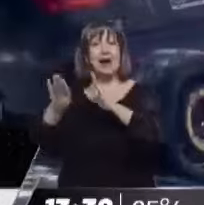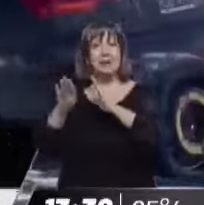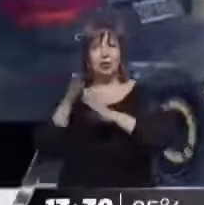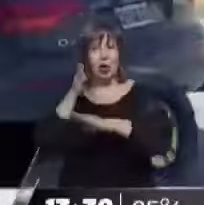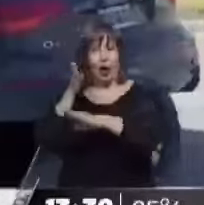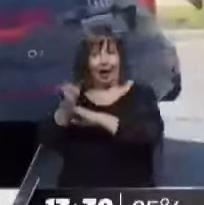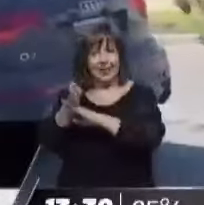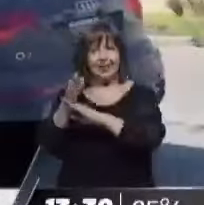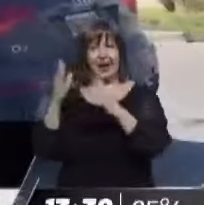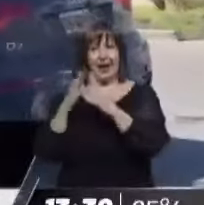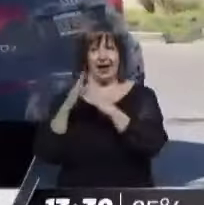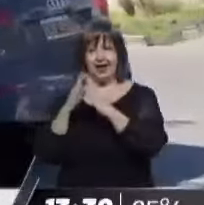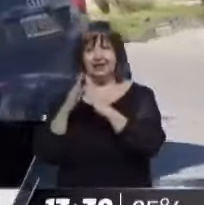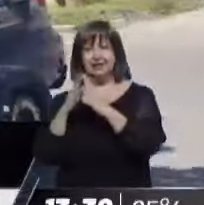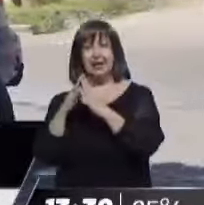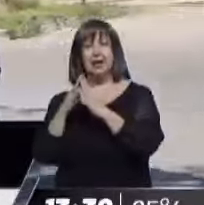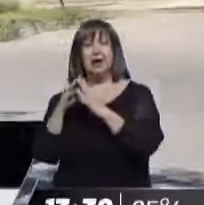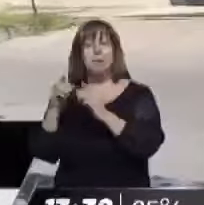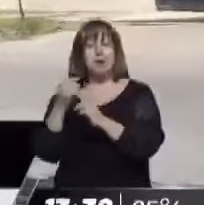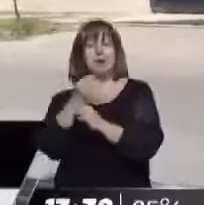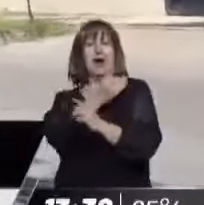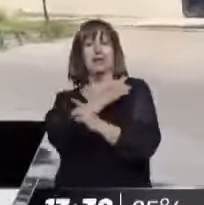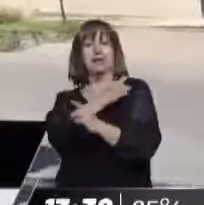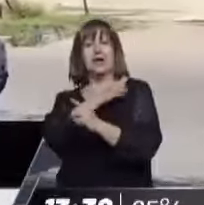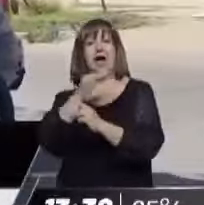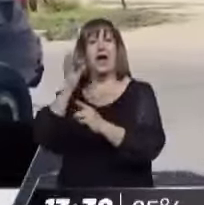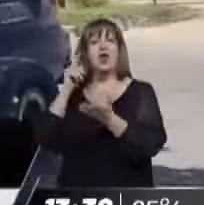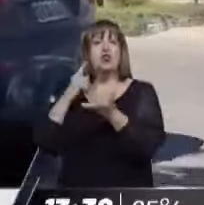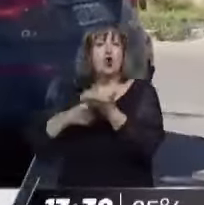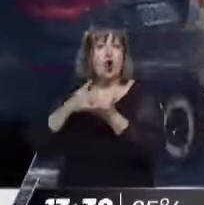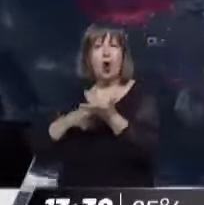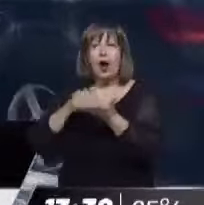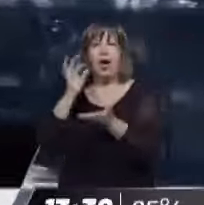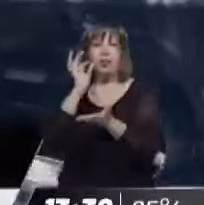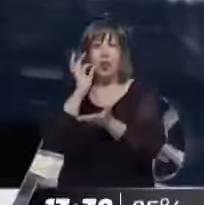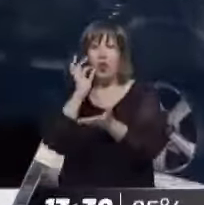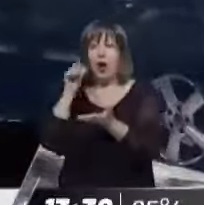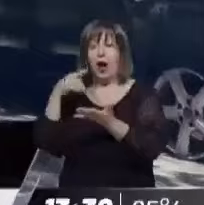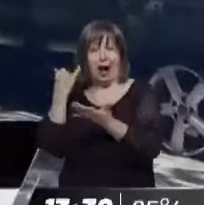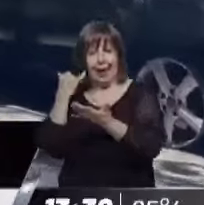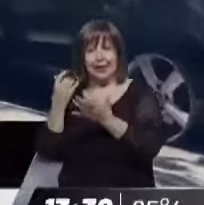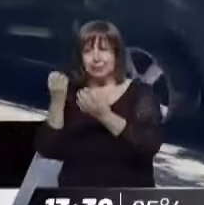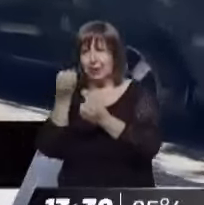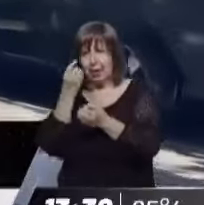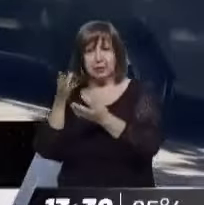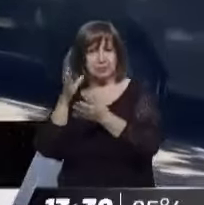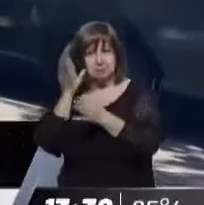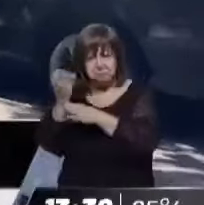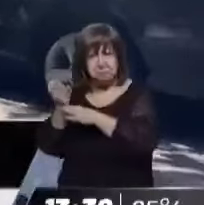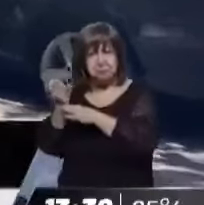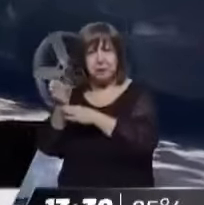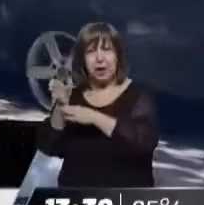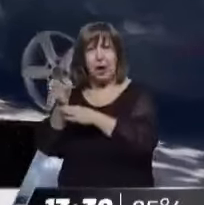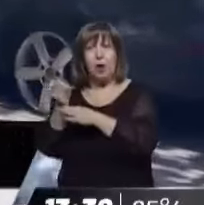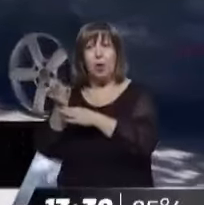este hombre que huye, aseguran algunas crónicas, desaforado, y empieza la